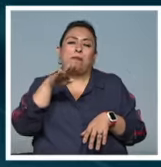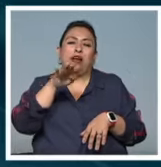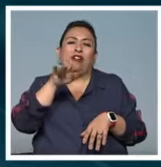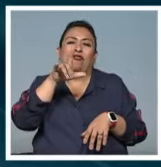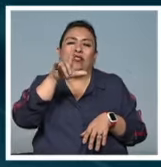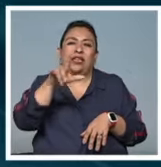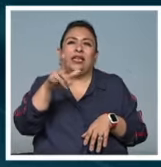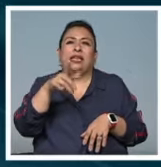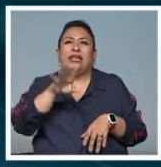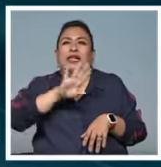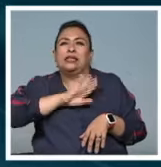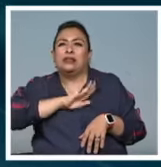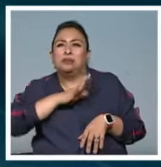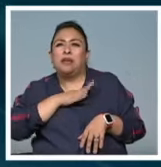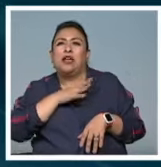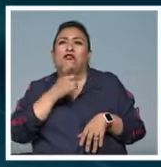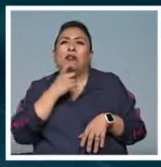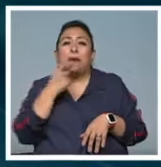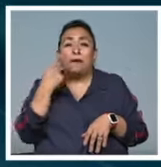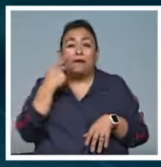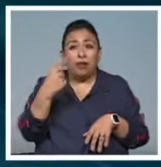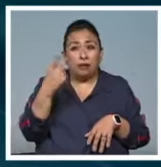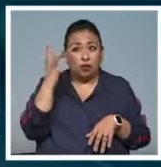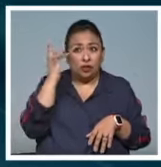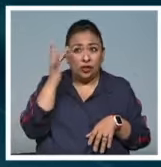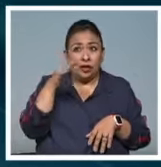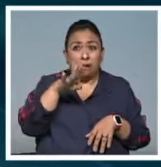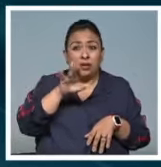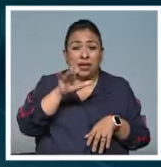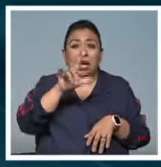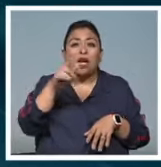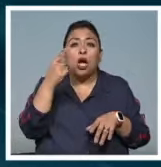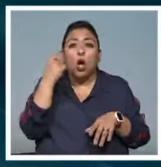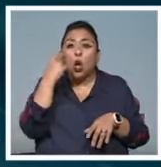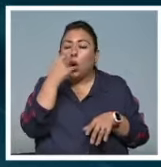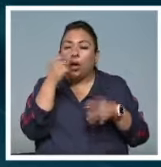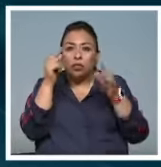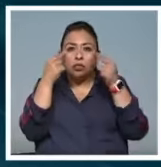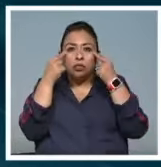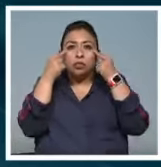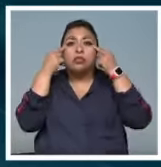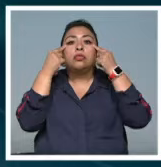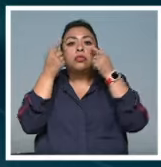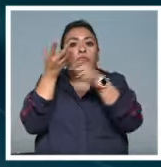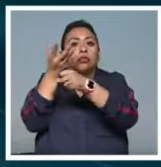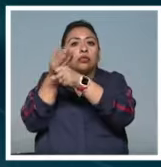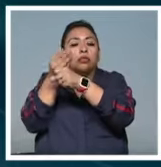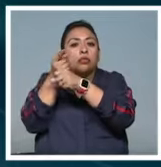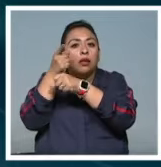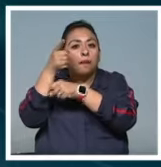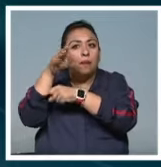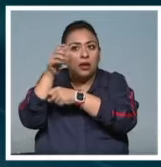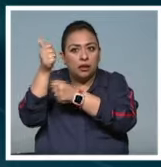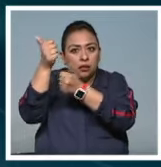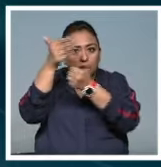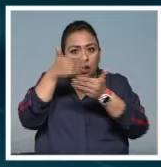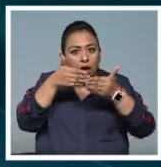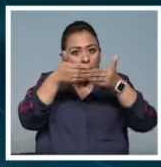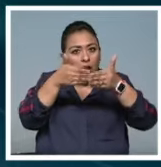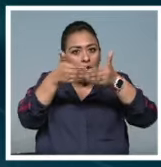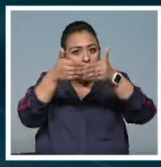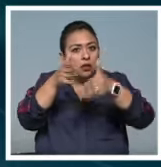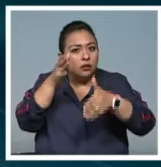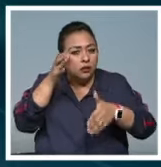y por eso vemos a un San Miguel Arcángel con ojos rasgados, porque eran facturados en Manila, traídos por el galeón de Manila o Nao de